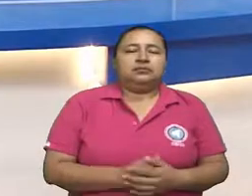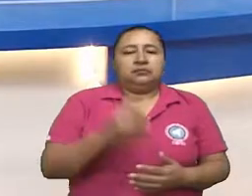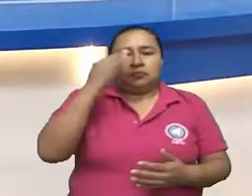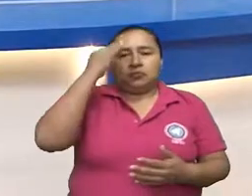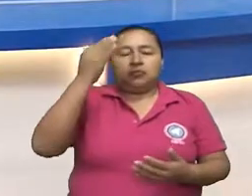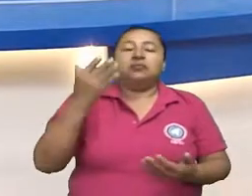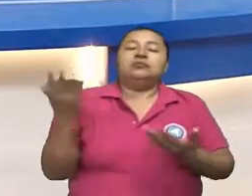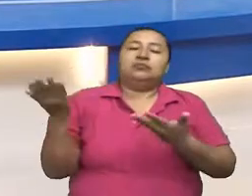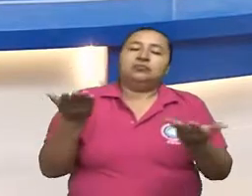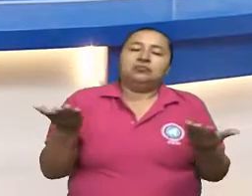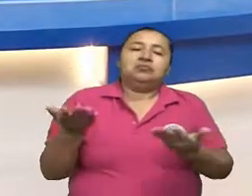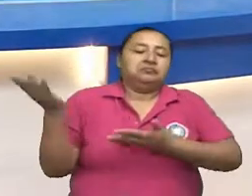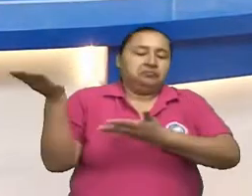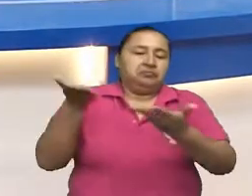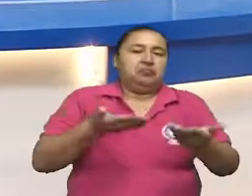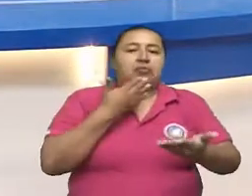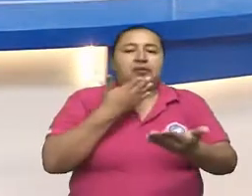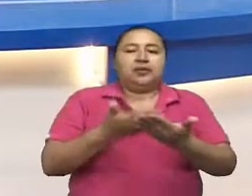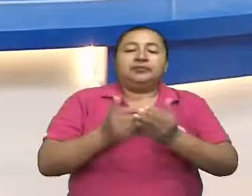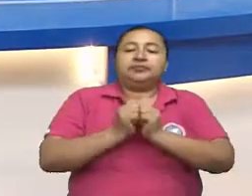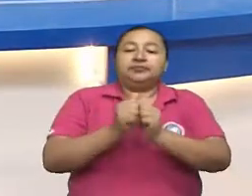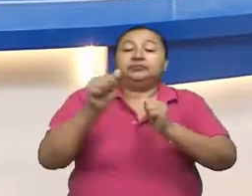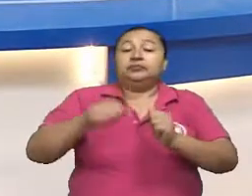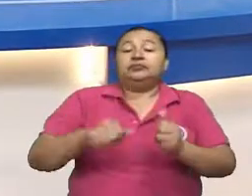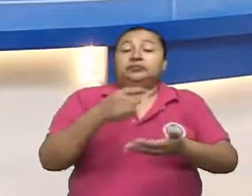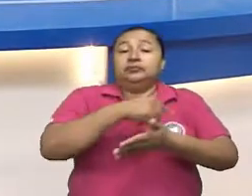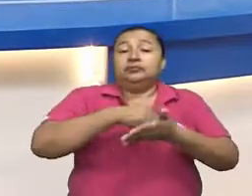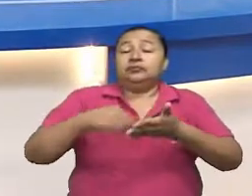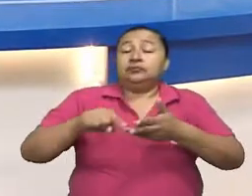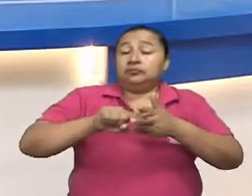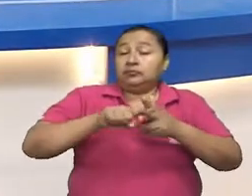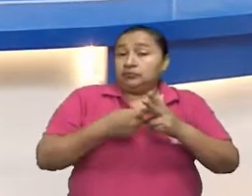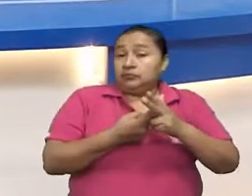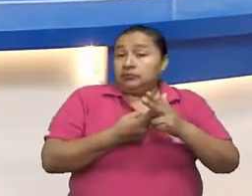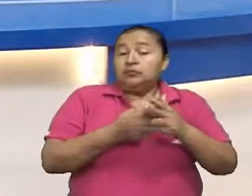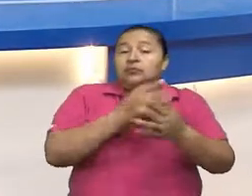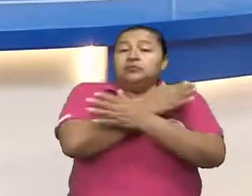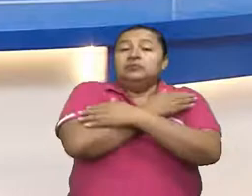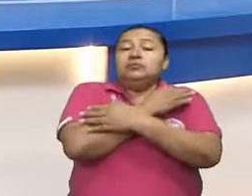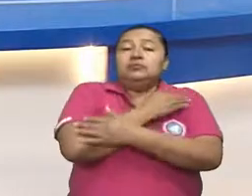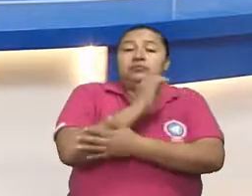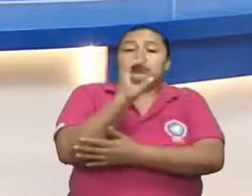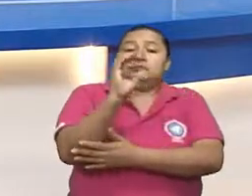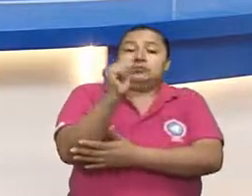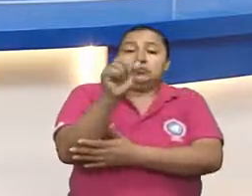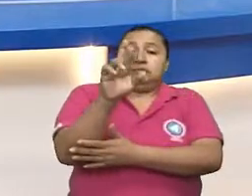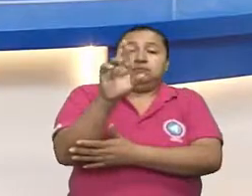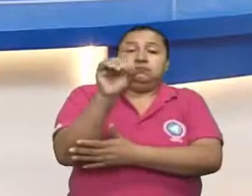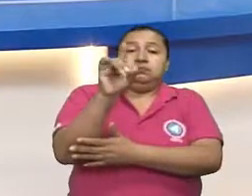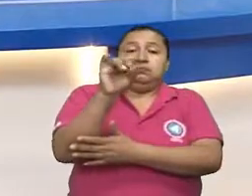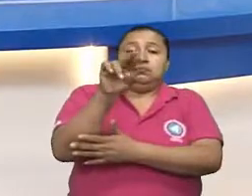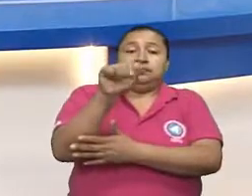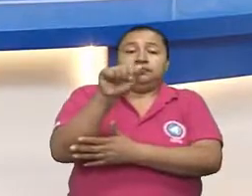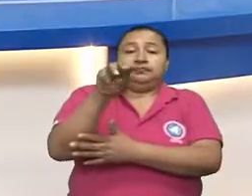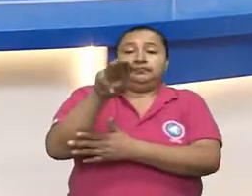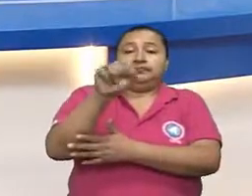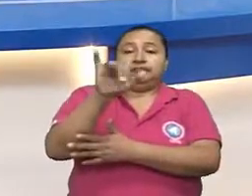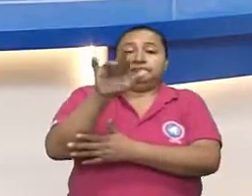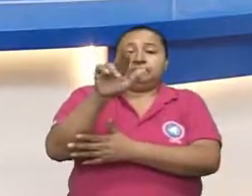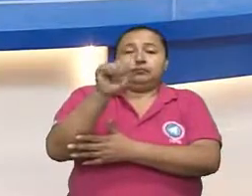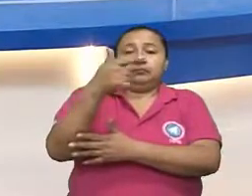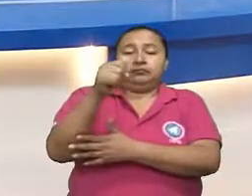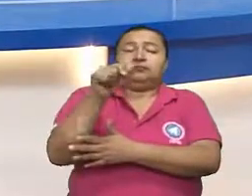Hola, ¿qué tal? Bienvenidos. Gracias por acompañarnos en esta semana que inicia. Les saluda Carolina Mayorga y a nombre de todo el equipo de